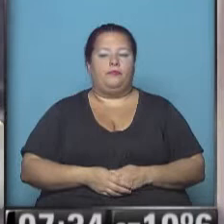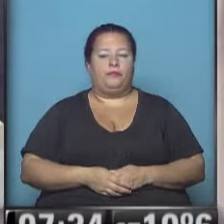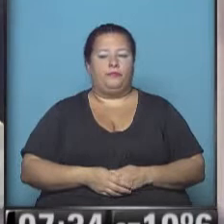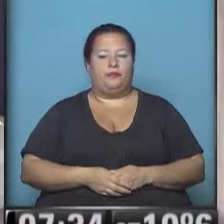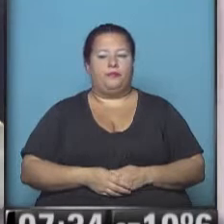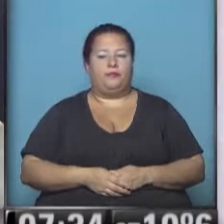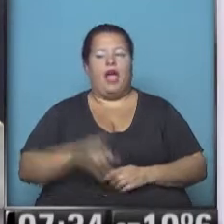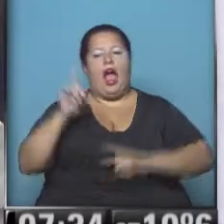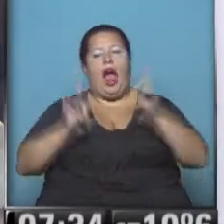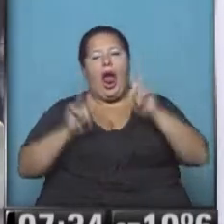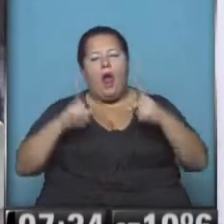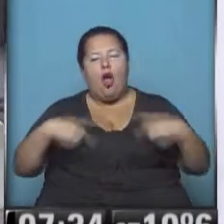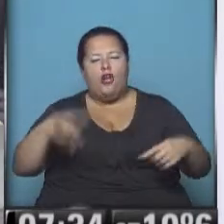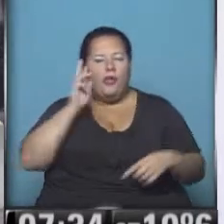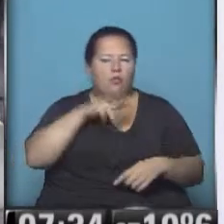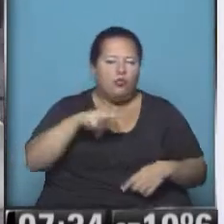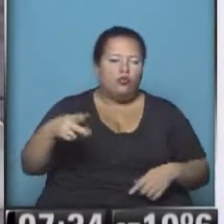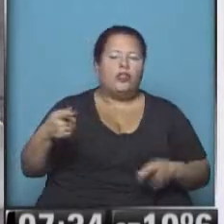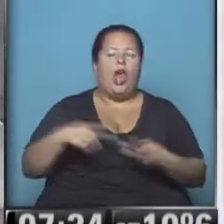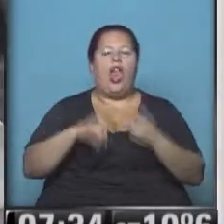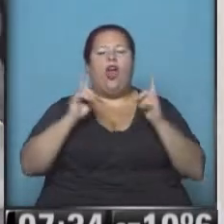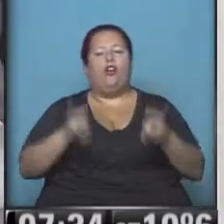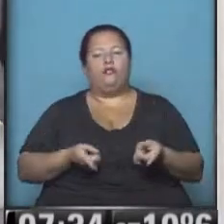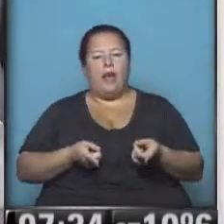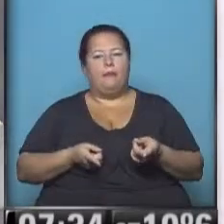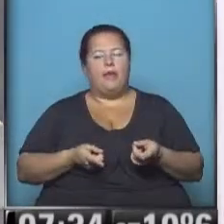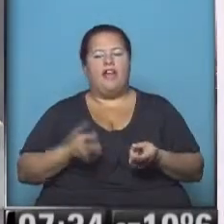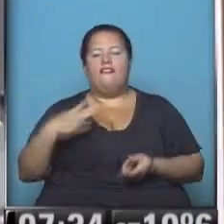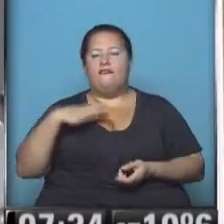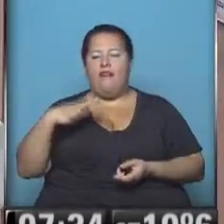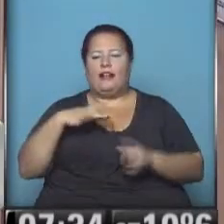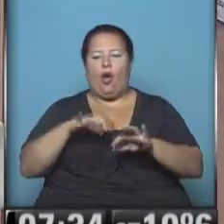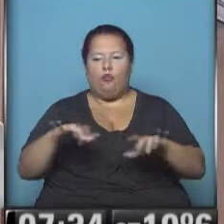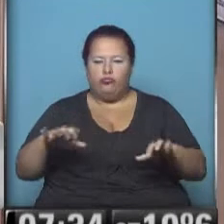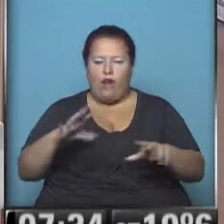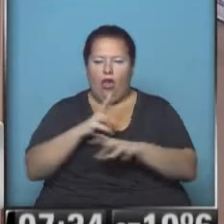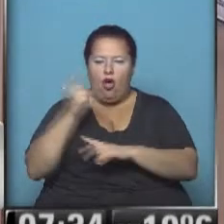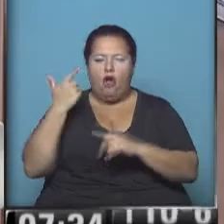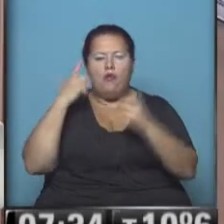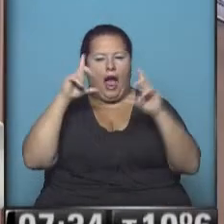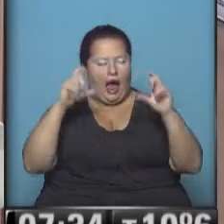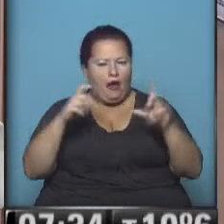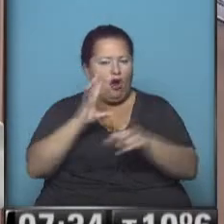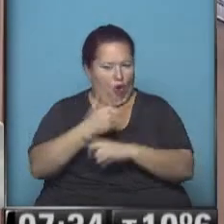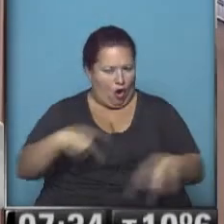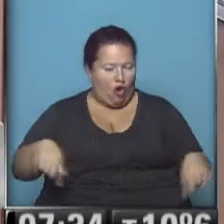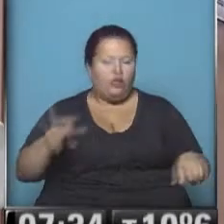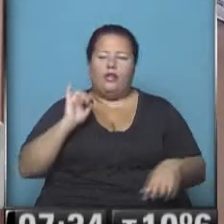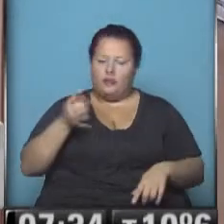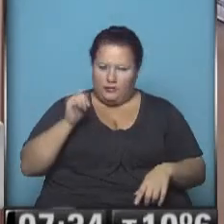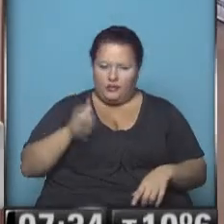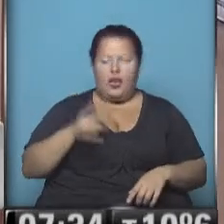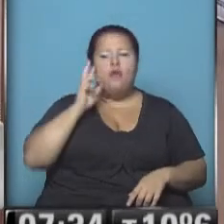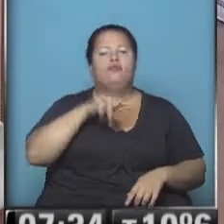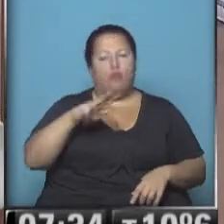y alguna cosa en el museo también de si faltaron una computadora y una cámara y si en